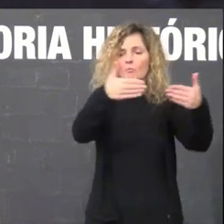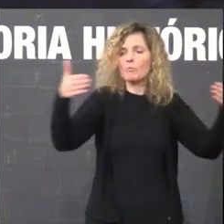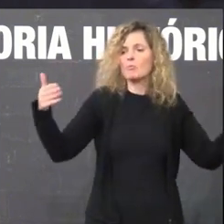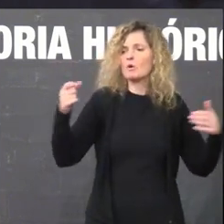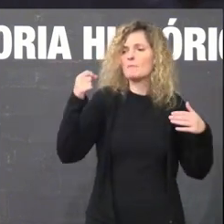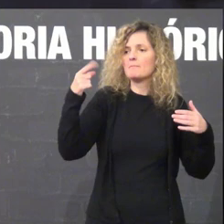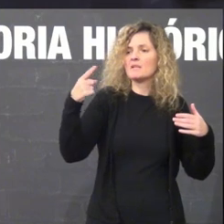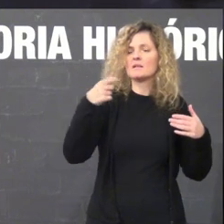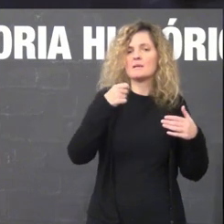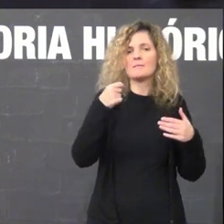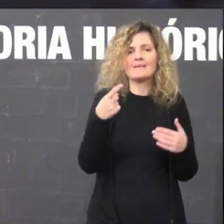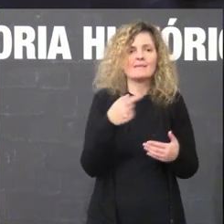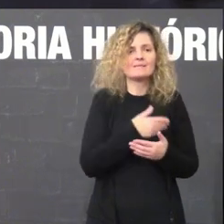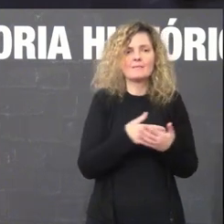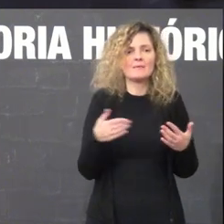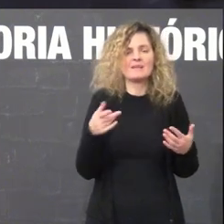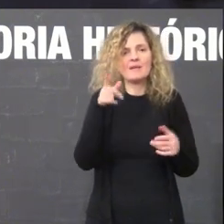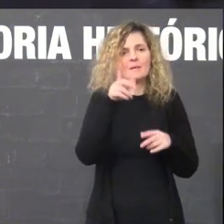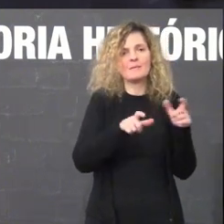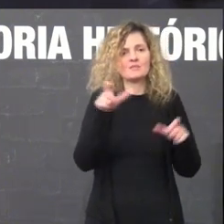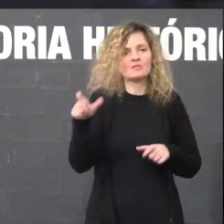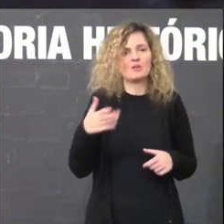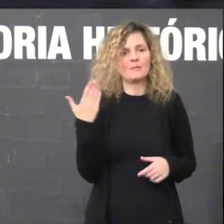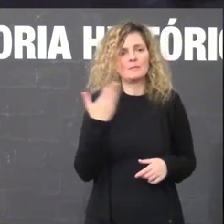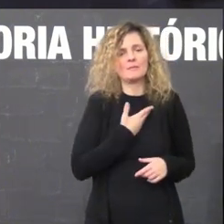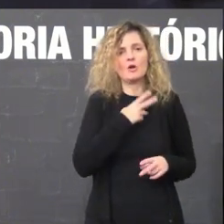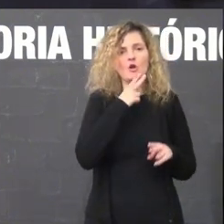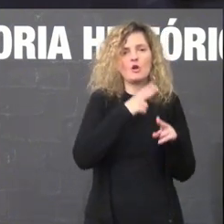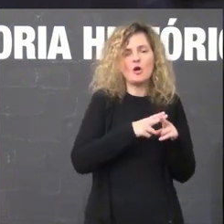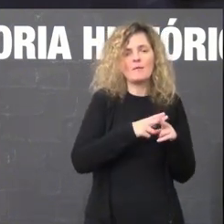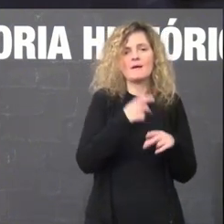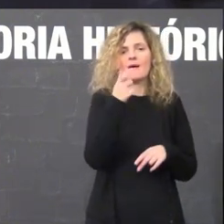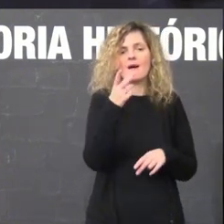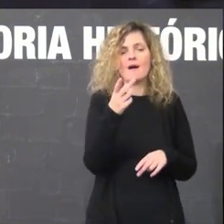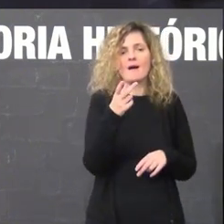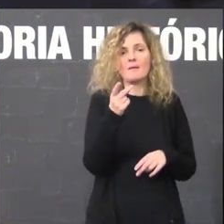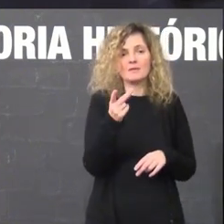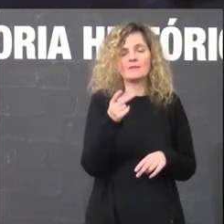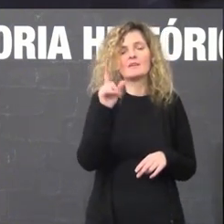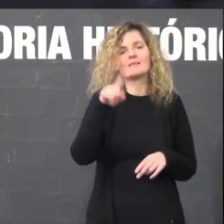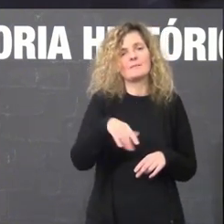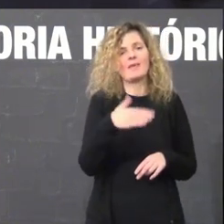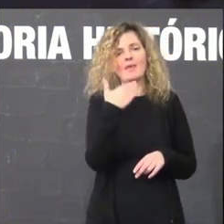miles y miles de víctimas con su nombre y sus apellidos y su edad no